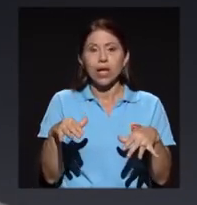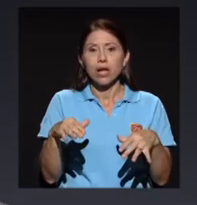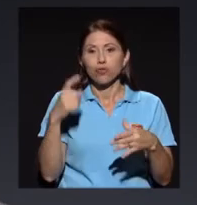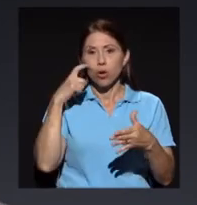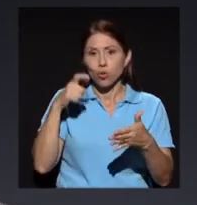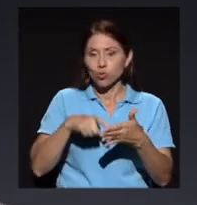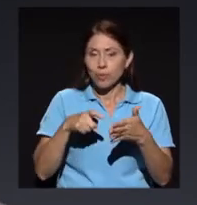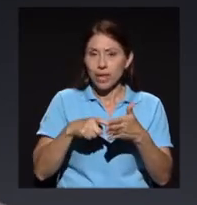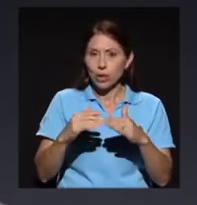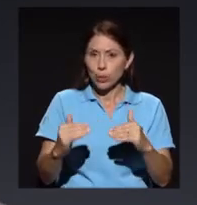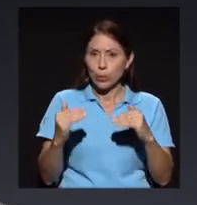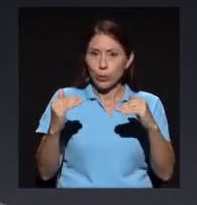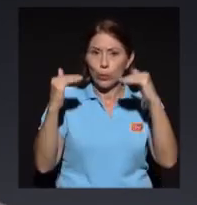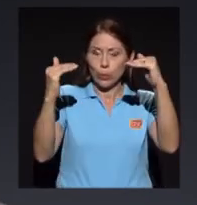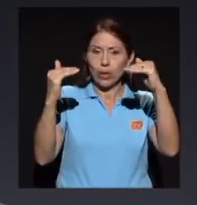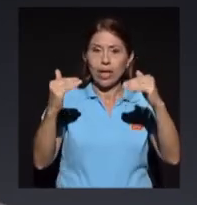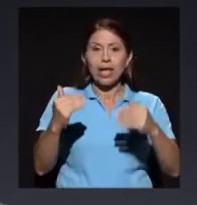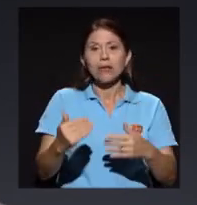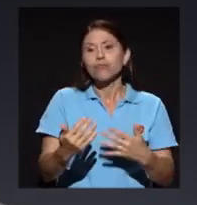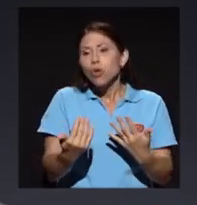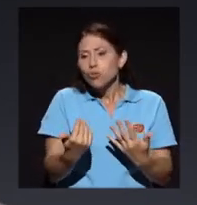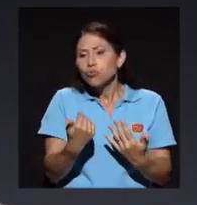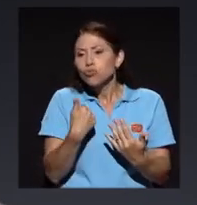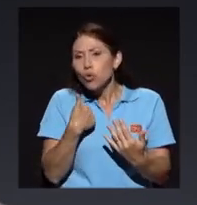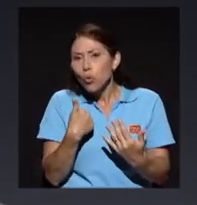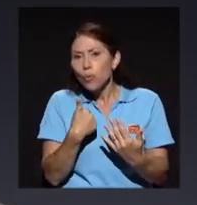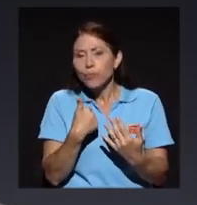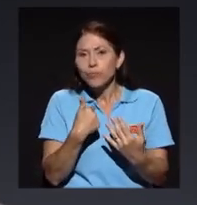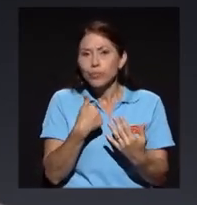Tenía varias opciones de estudios de posgrado y